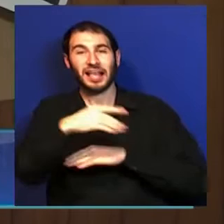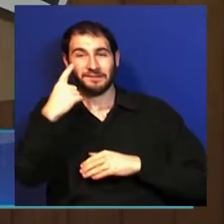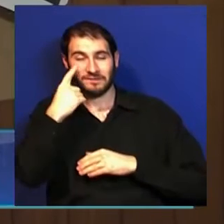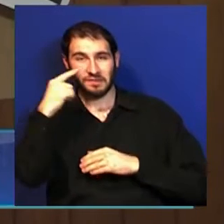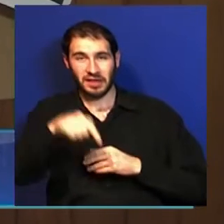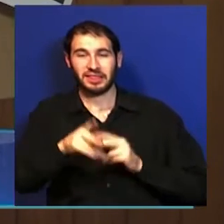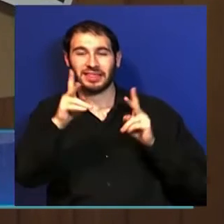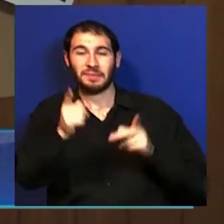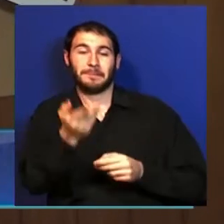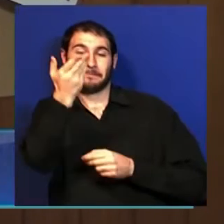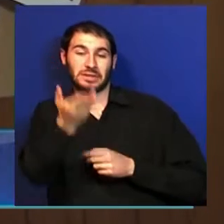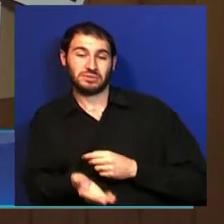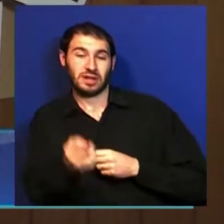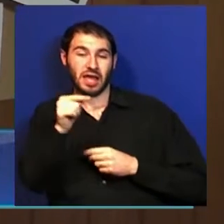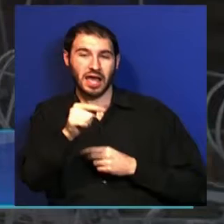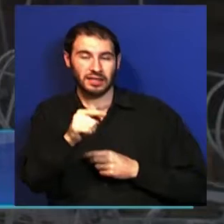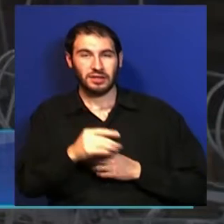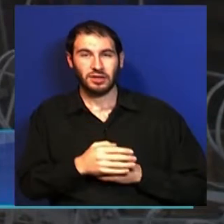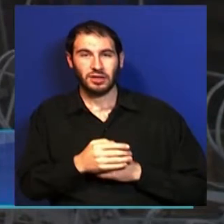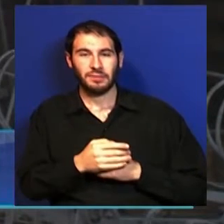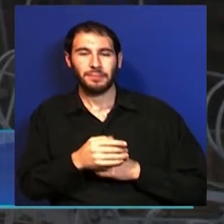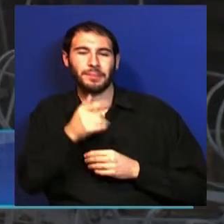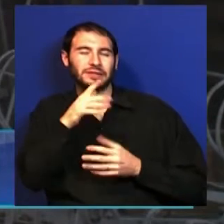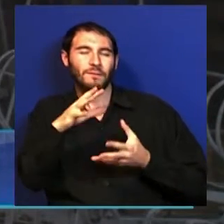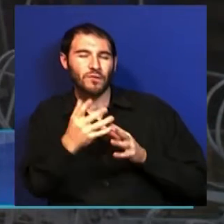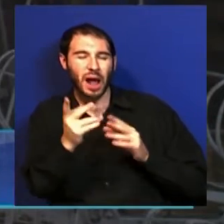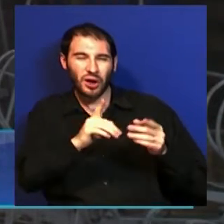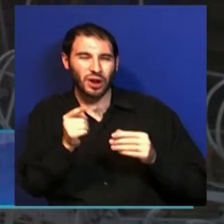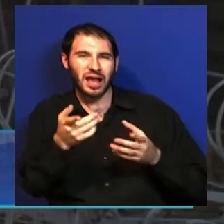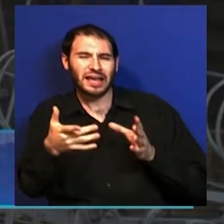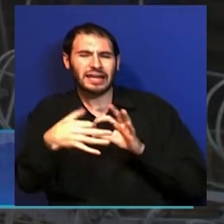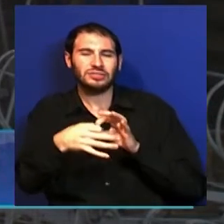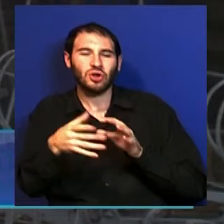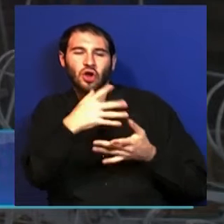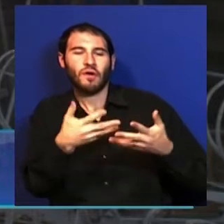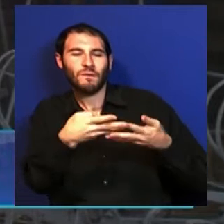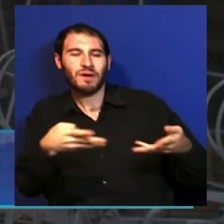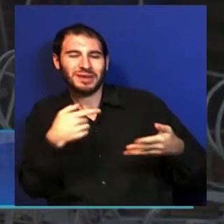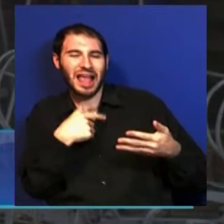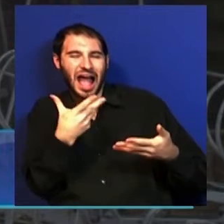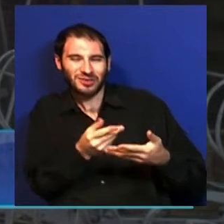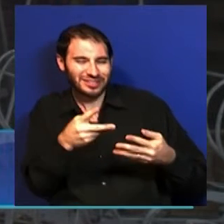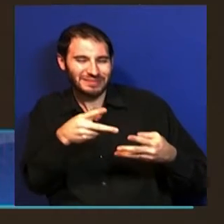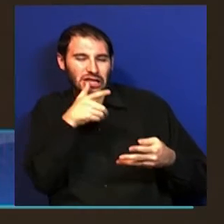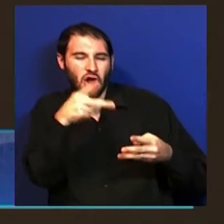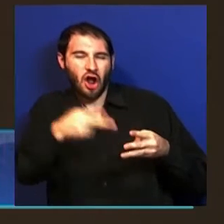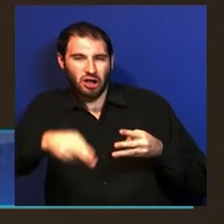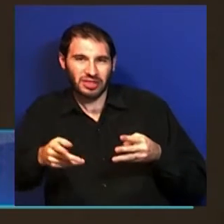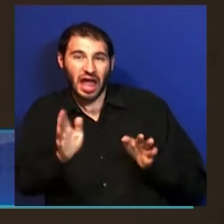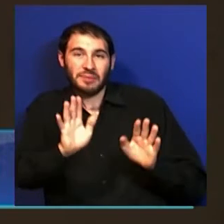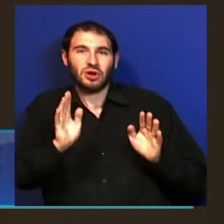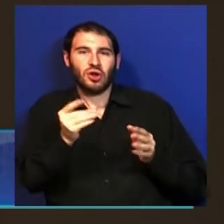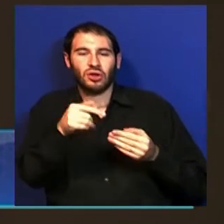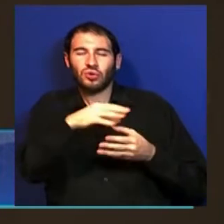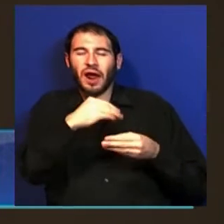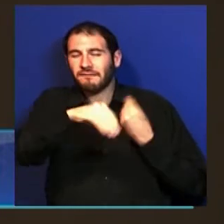como aquella persona que ha ido cortando de alguna manera sus vínculos o sus redes de contención, tanto capaz que en su círculo